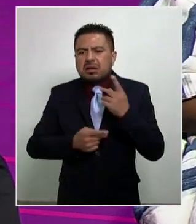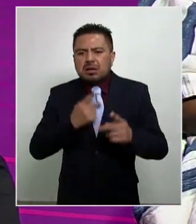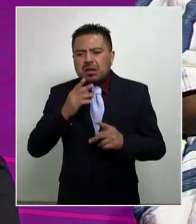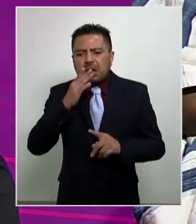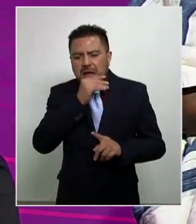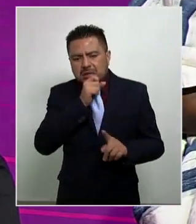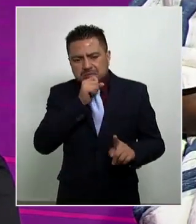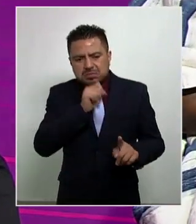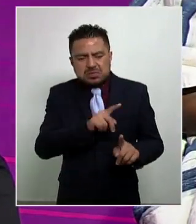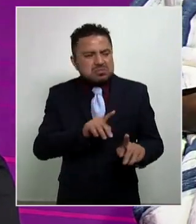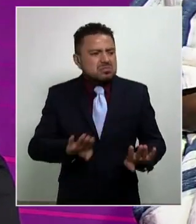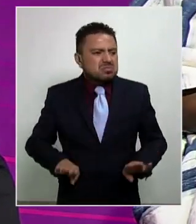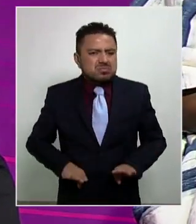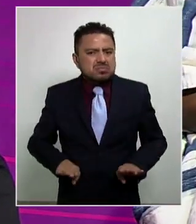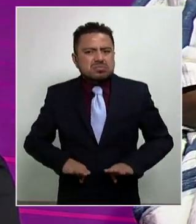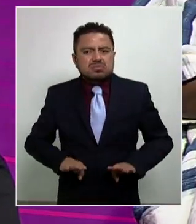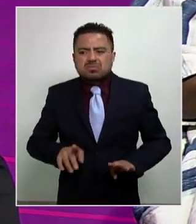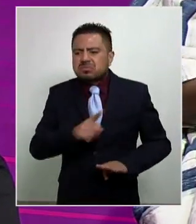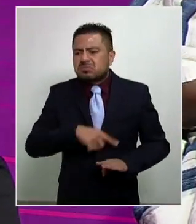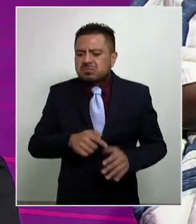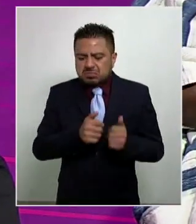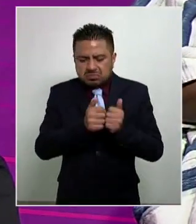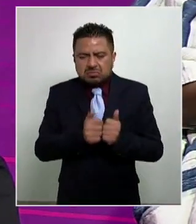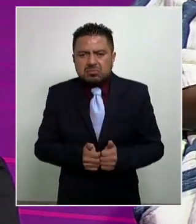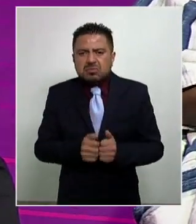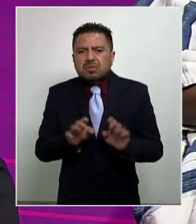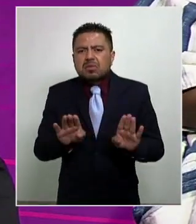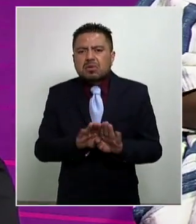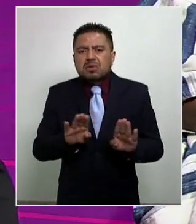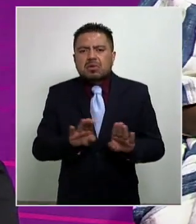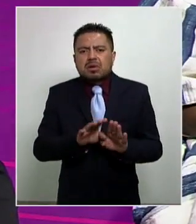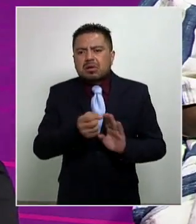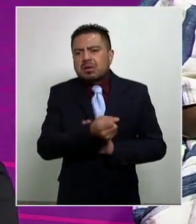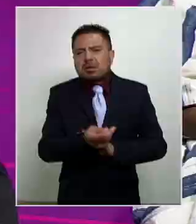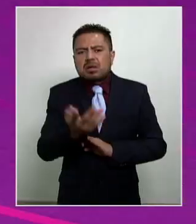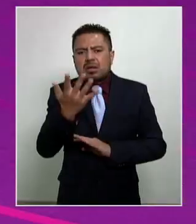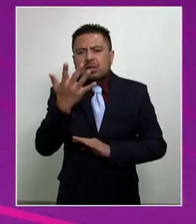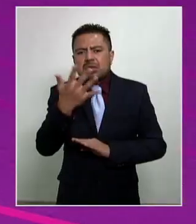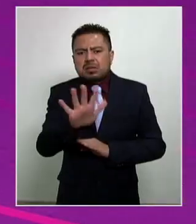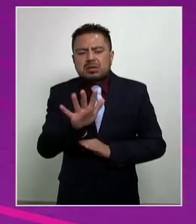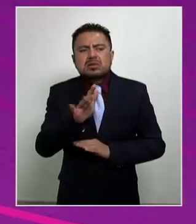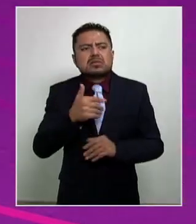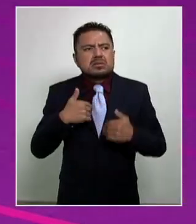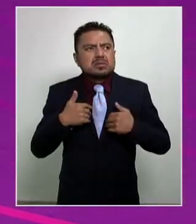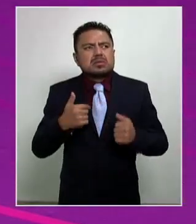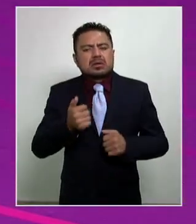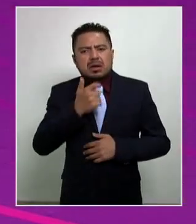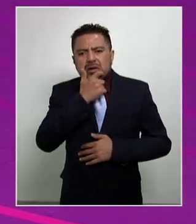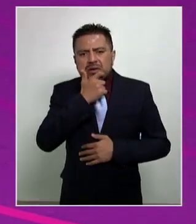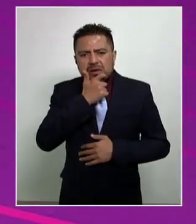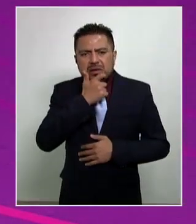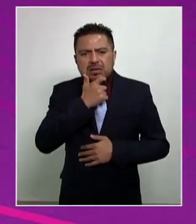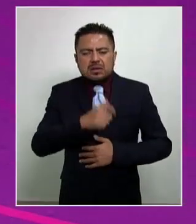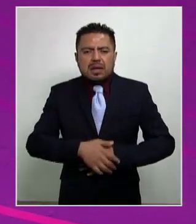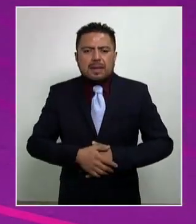negros. Nos quedamos como 10 así, entendiendo en inglés que está